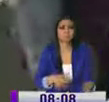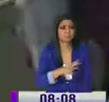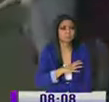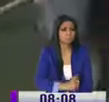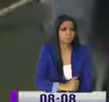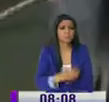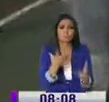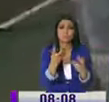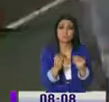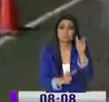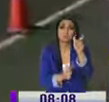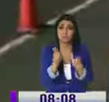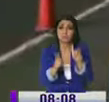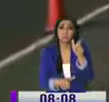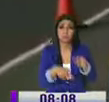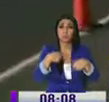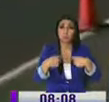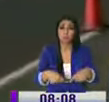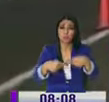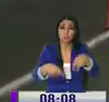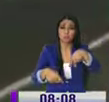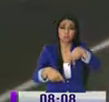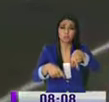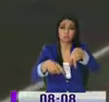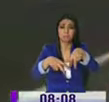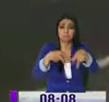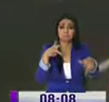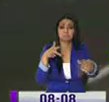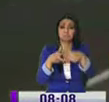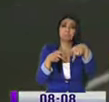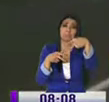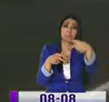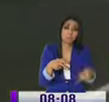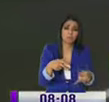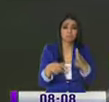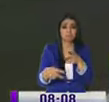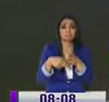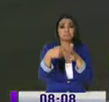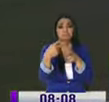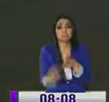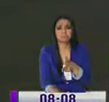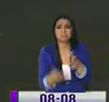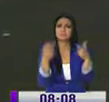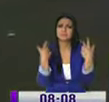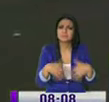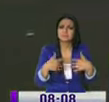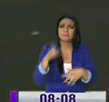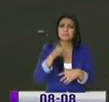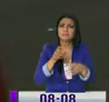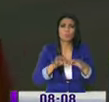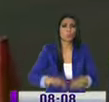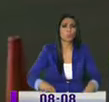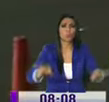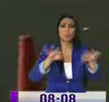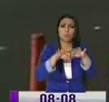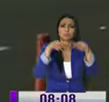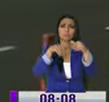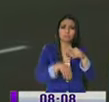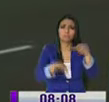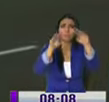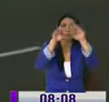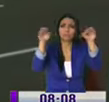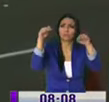accidente que día a día existen por esto el intercambiador es importante y nosotros queremos ver